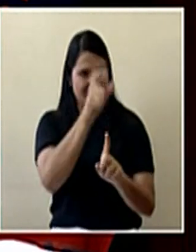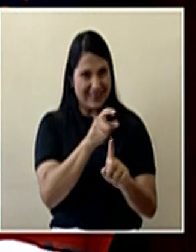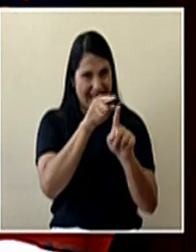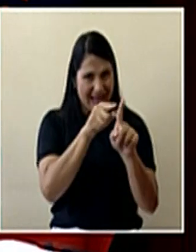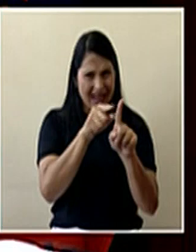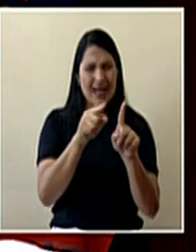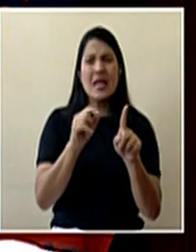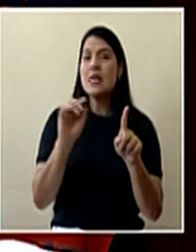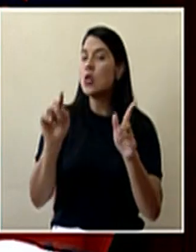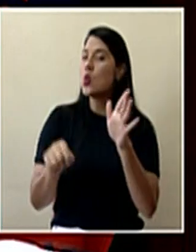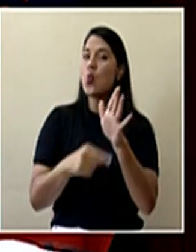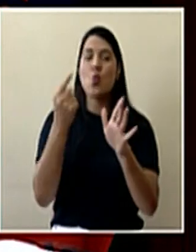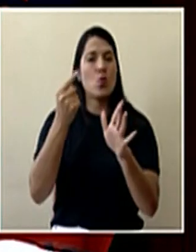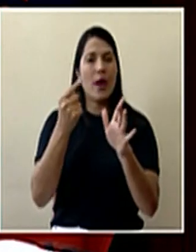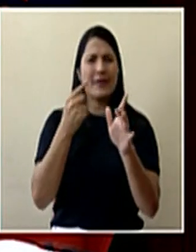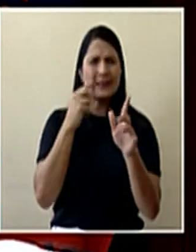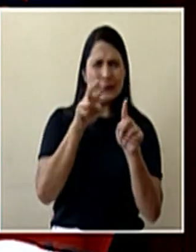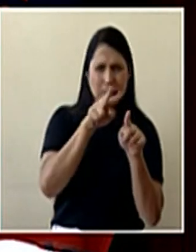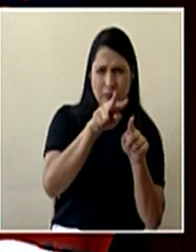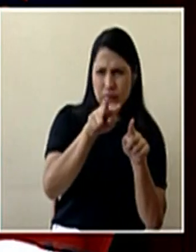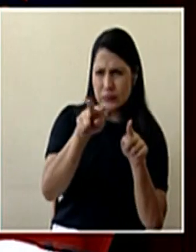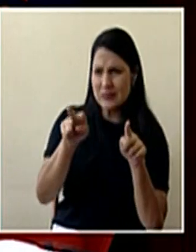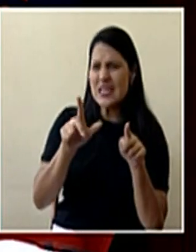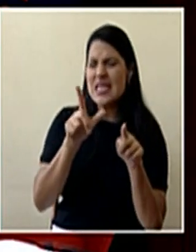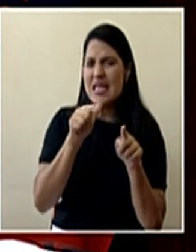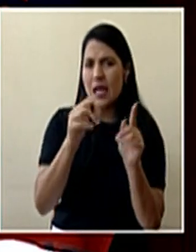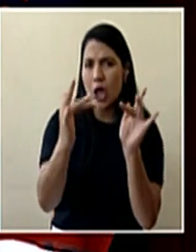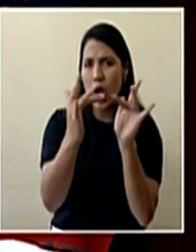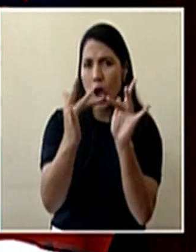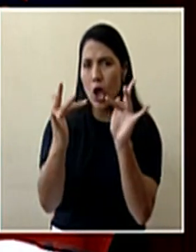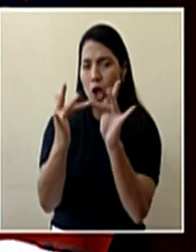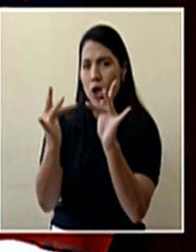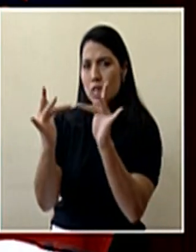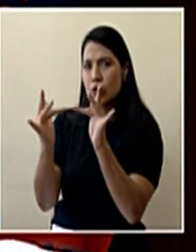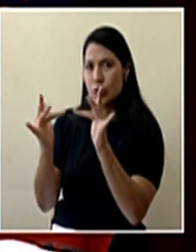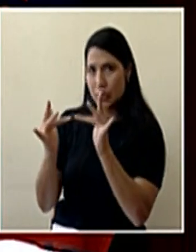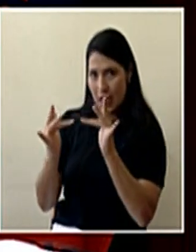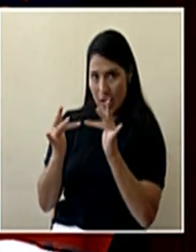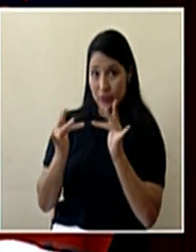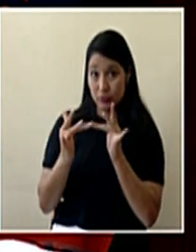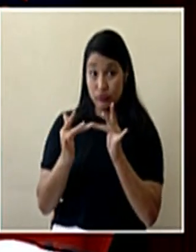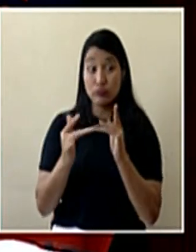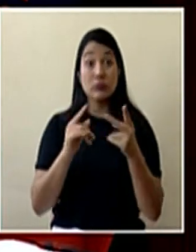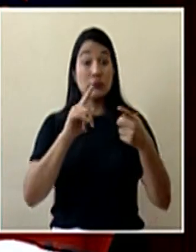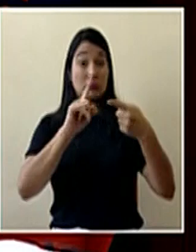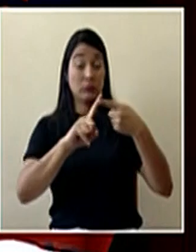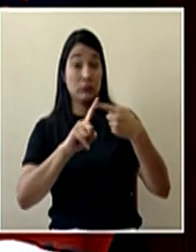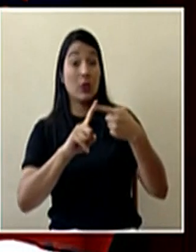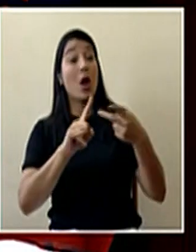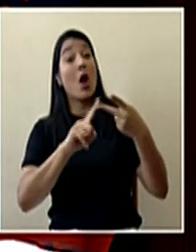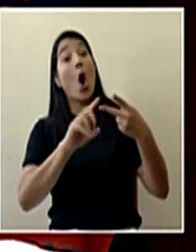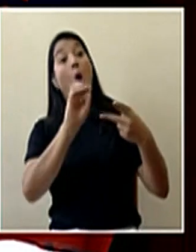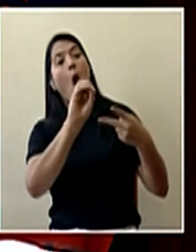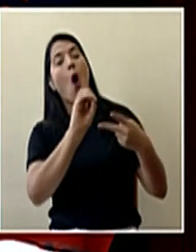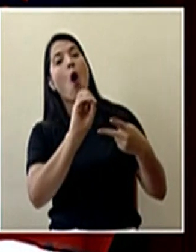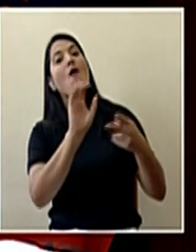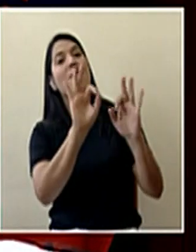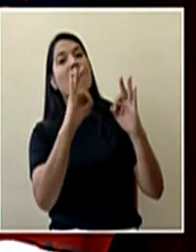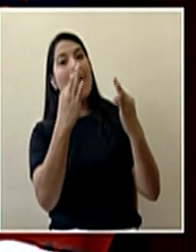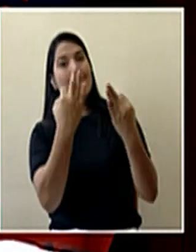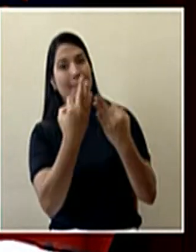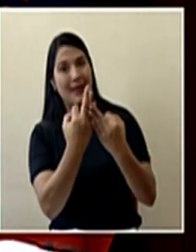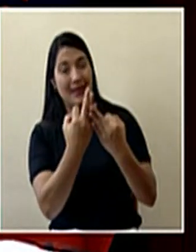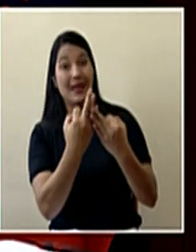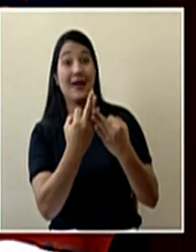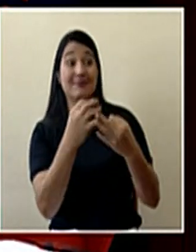rastreo epidemiológico y mandar a aislamiento domiciliar a aquellos familiares de los funcionarios o funcionarios que estuvieron en contacto directo